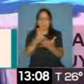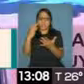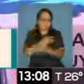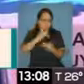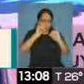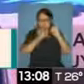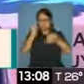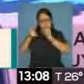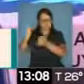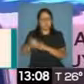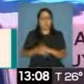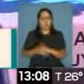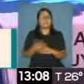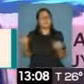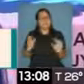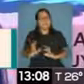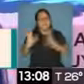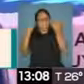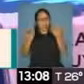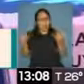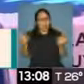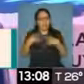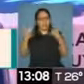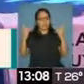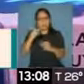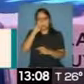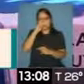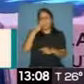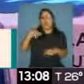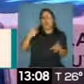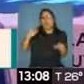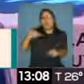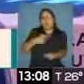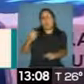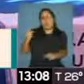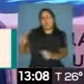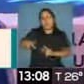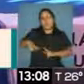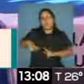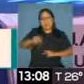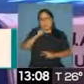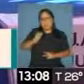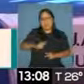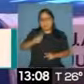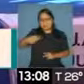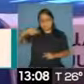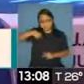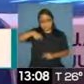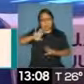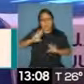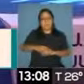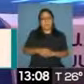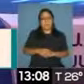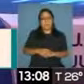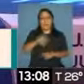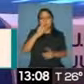muy alto. Hay mucho enojo y esperamos entonces que esta semana nos den una respuesta y que revisen la